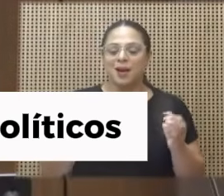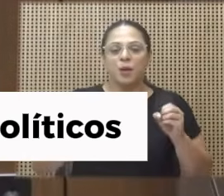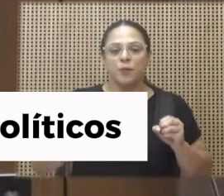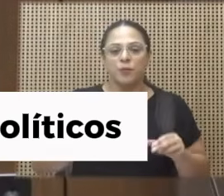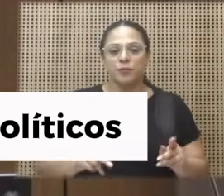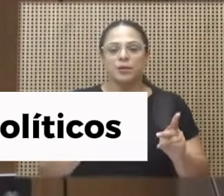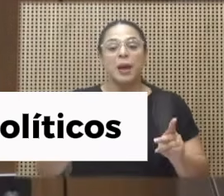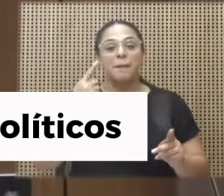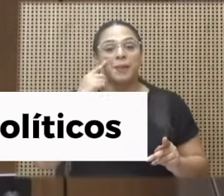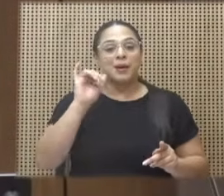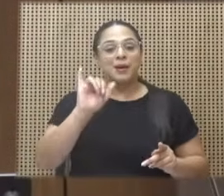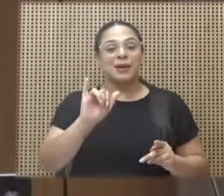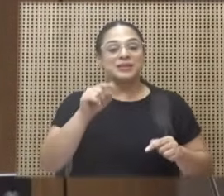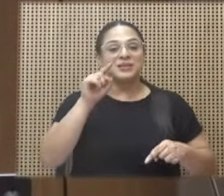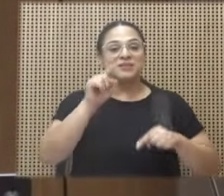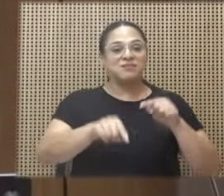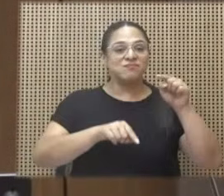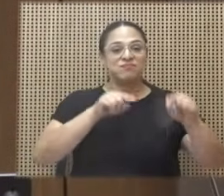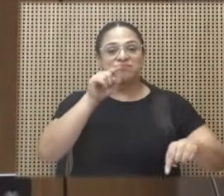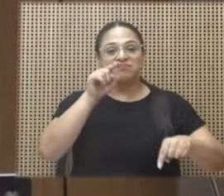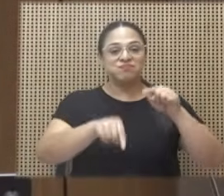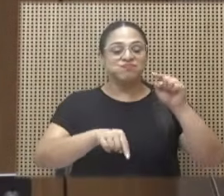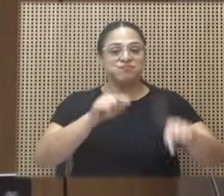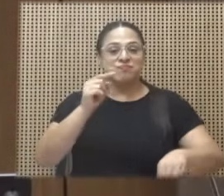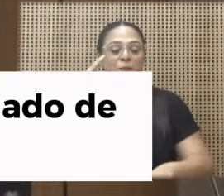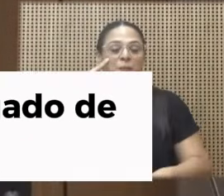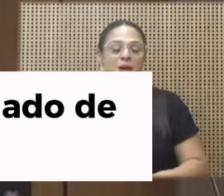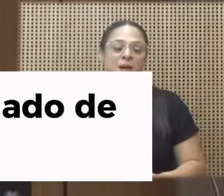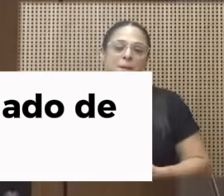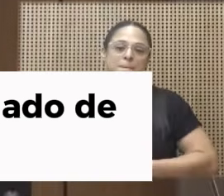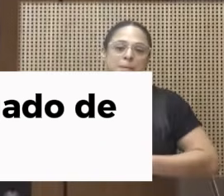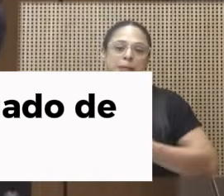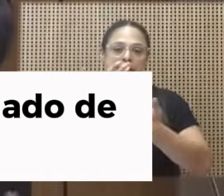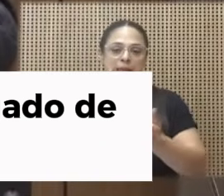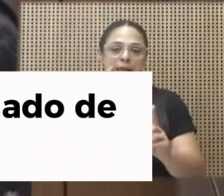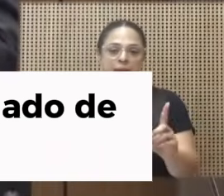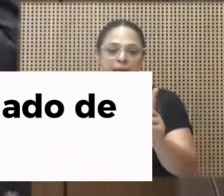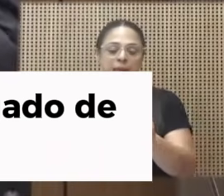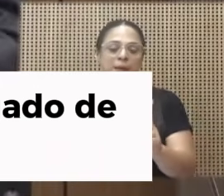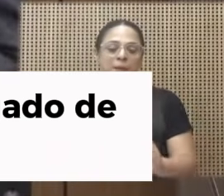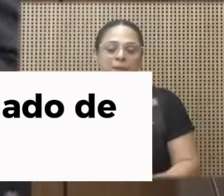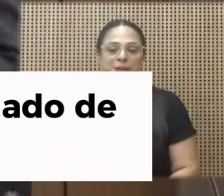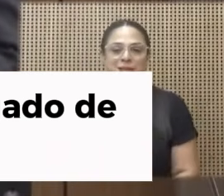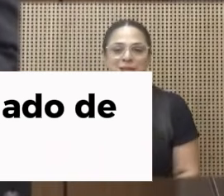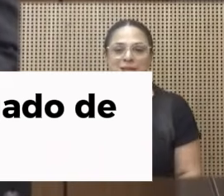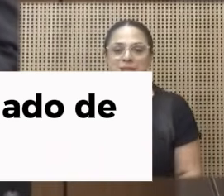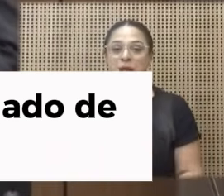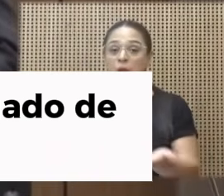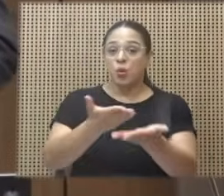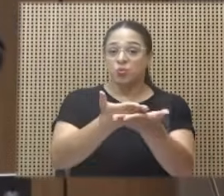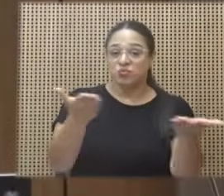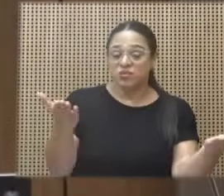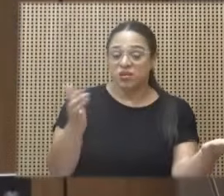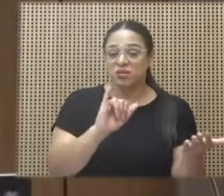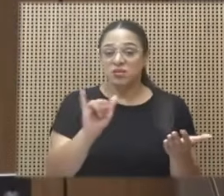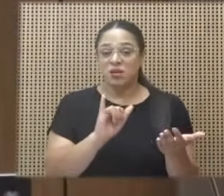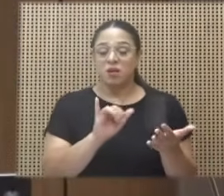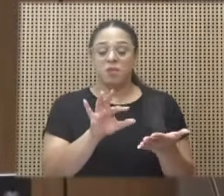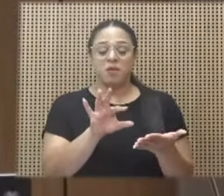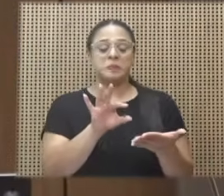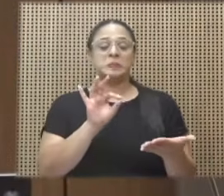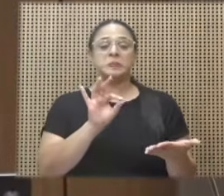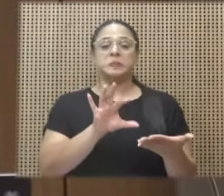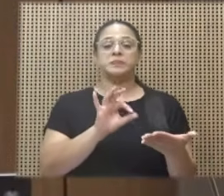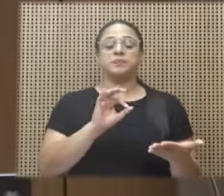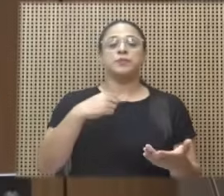críticas y señalamientos políticos al mensaje presidencial, en muchos de ustedes, no en todos, cargados de mezquindad, les recuerdo